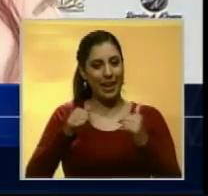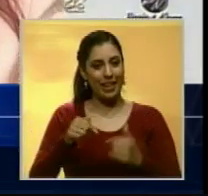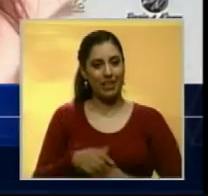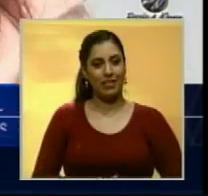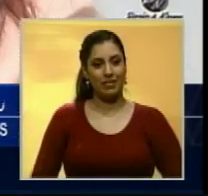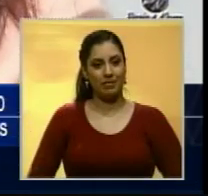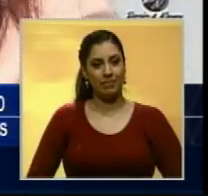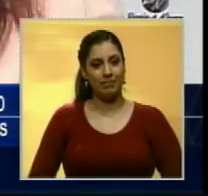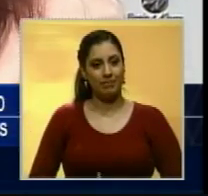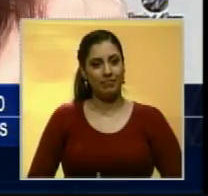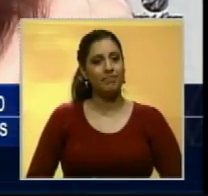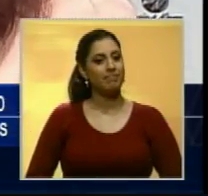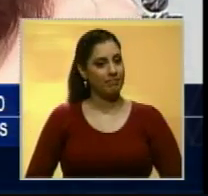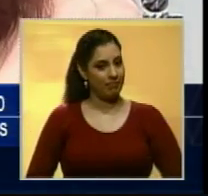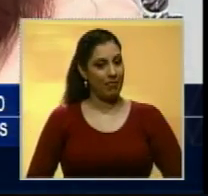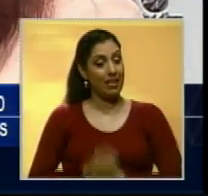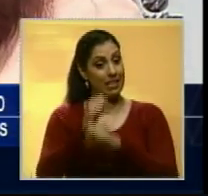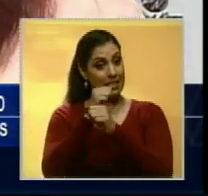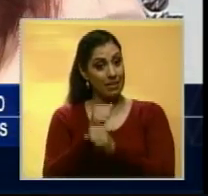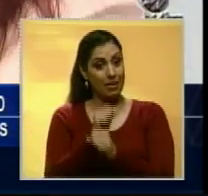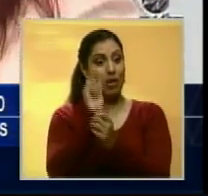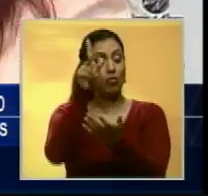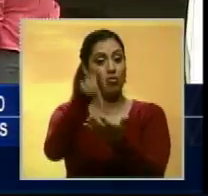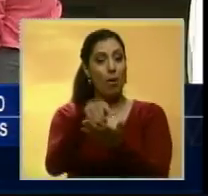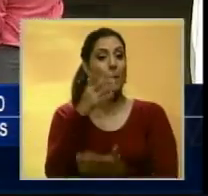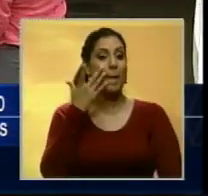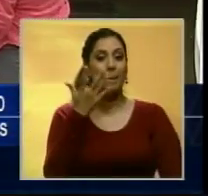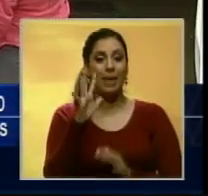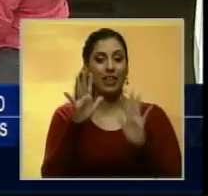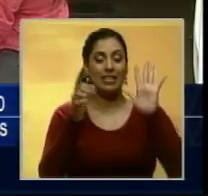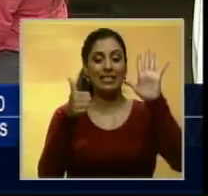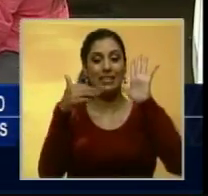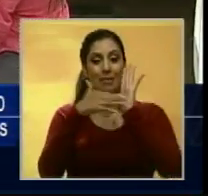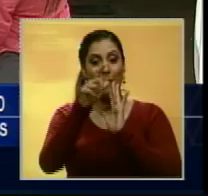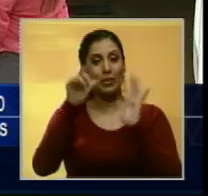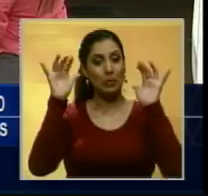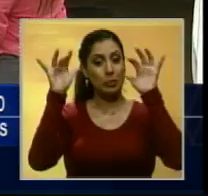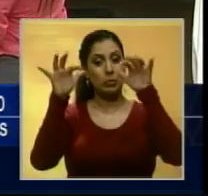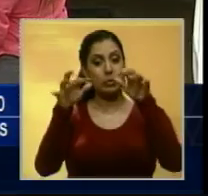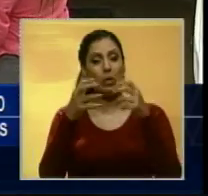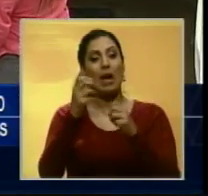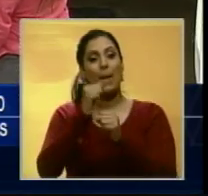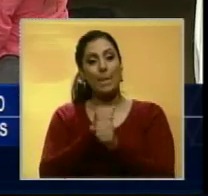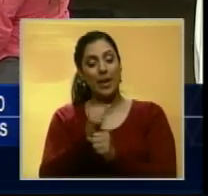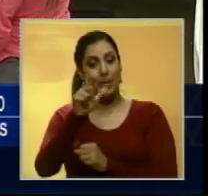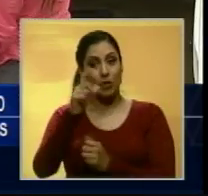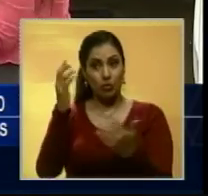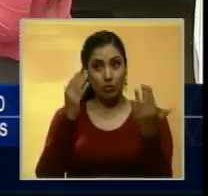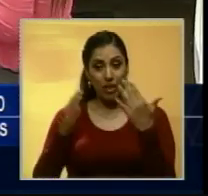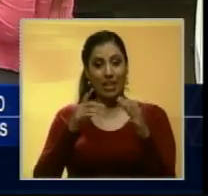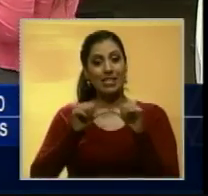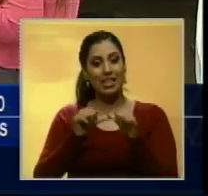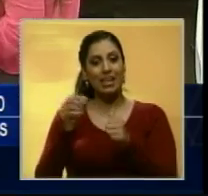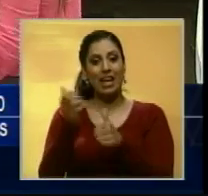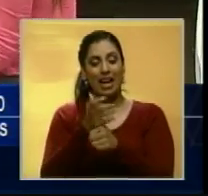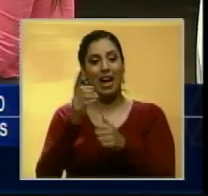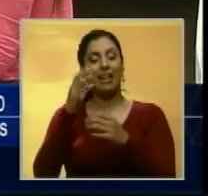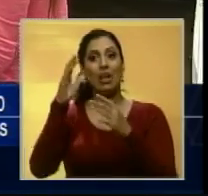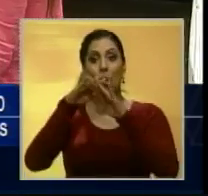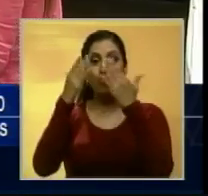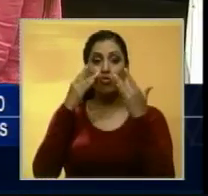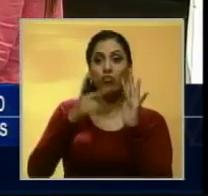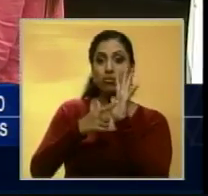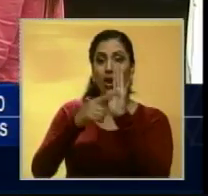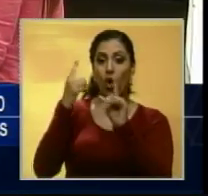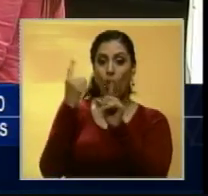cata. Se espera la asistencia de más de 6.000 personas. Los organizadores esperan que el evento conquiste el mercado internacional